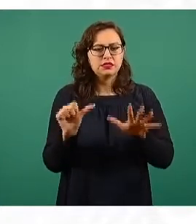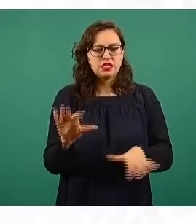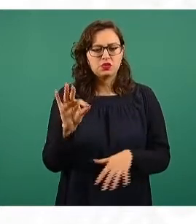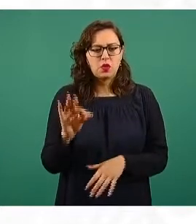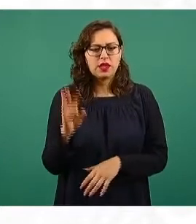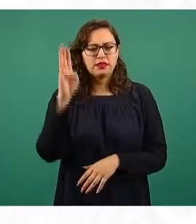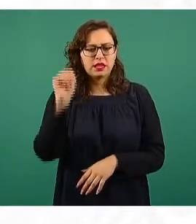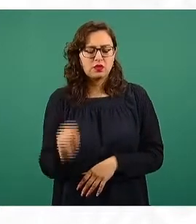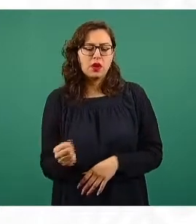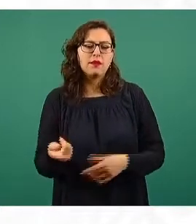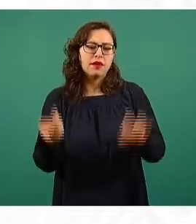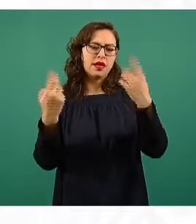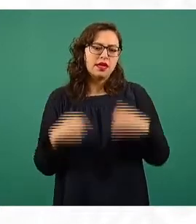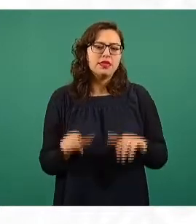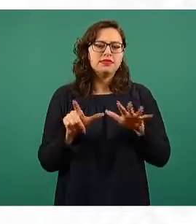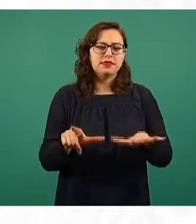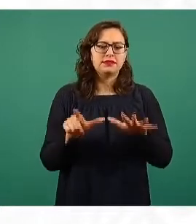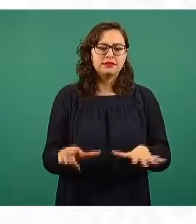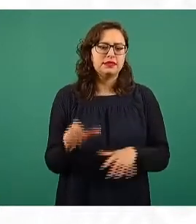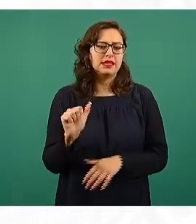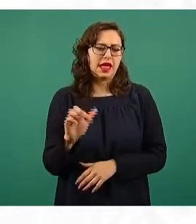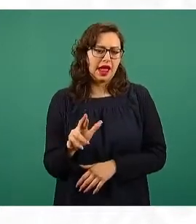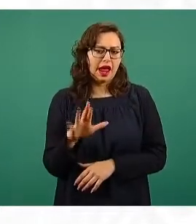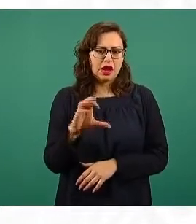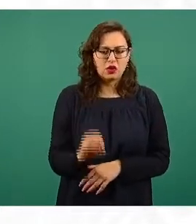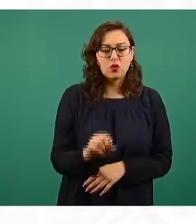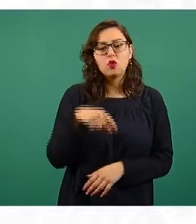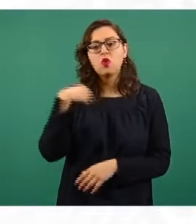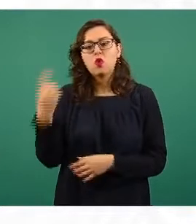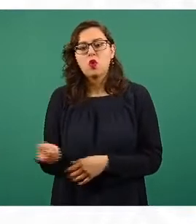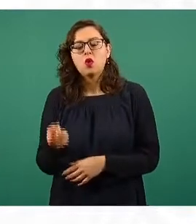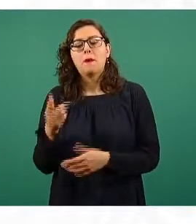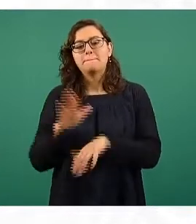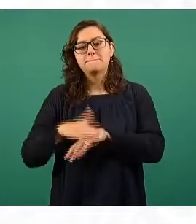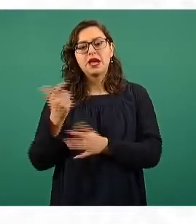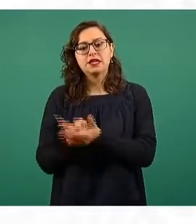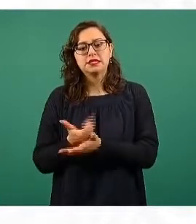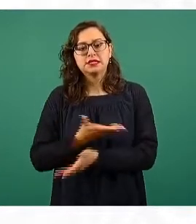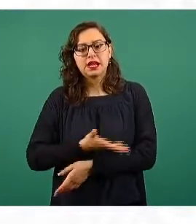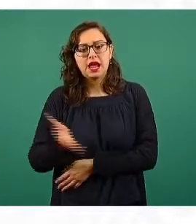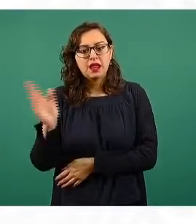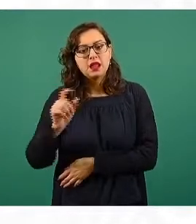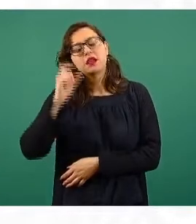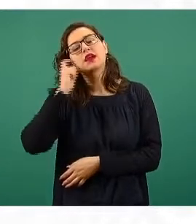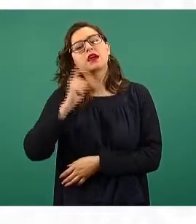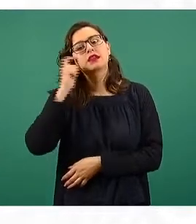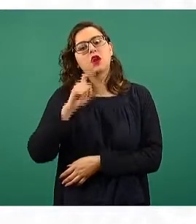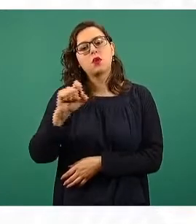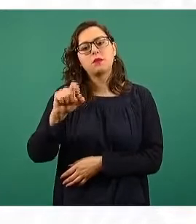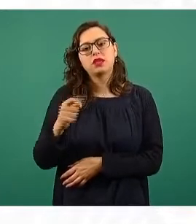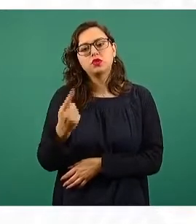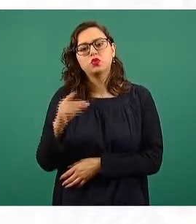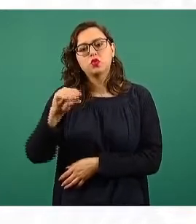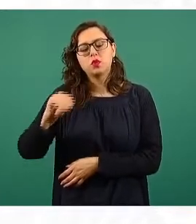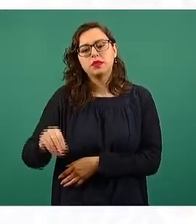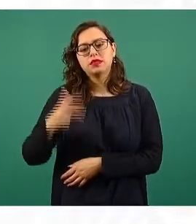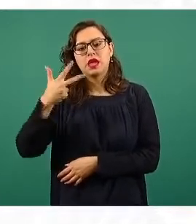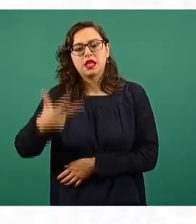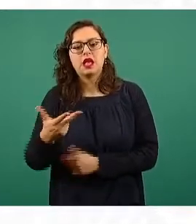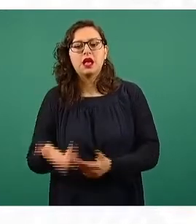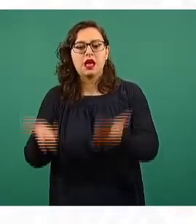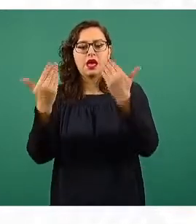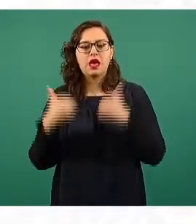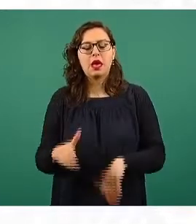Jalisco. Las más caras para la regular, 21.98 franquicia Pemex en Chilpancingo, Guerrero, y 21.60 en La Paz,